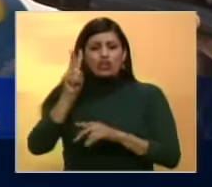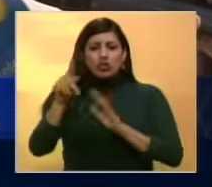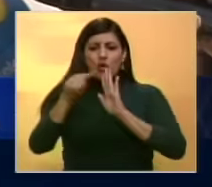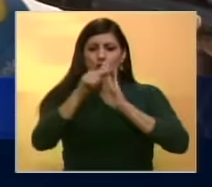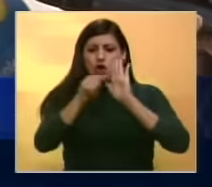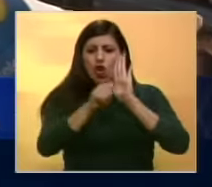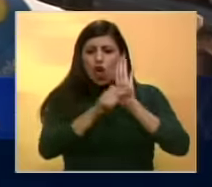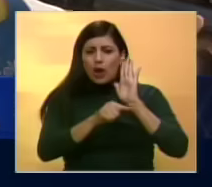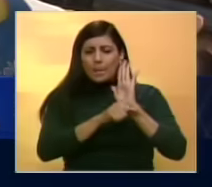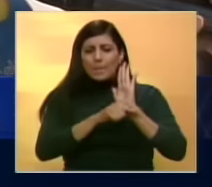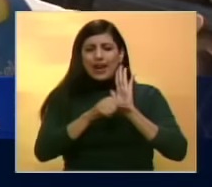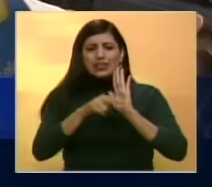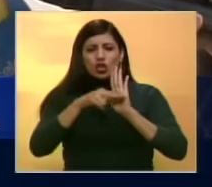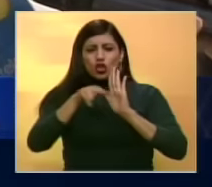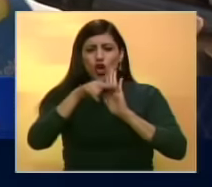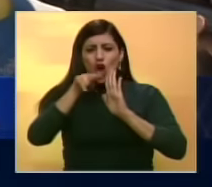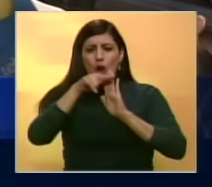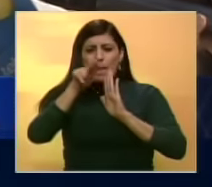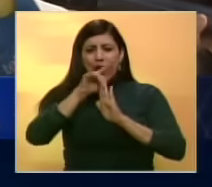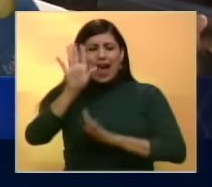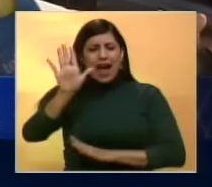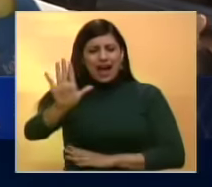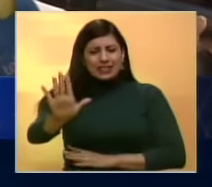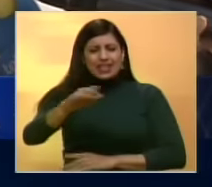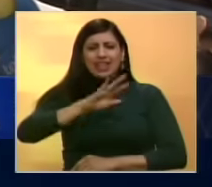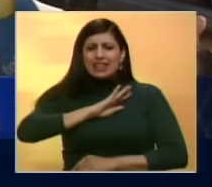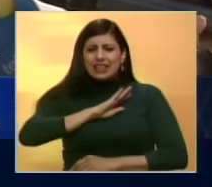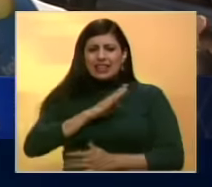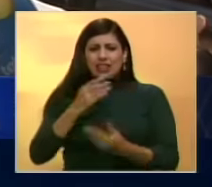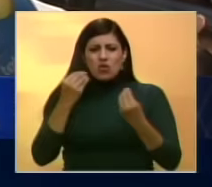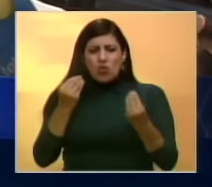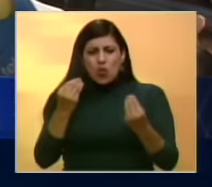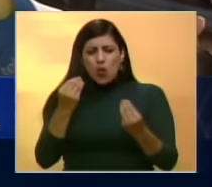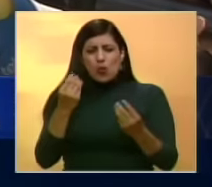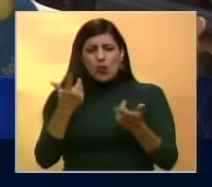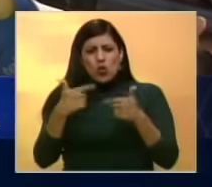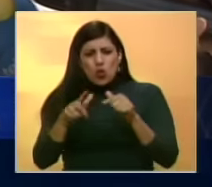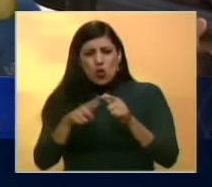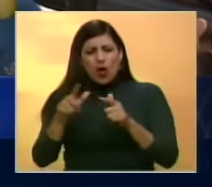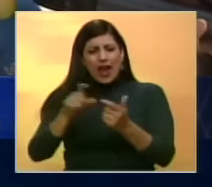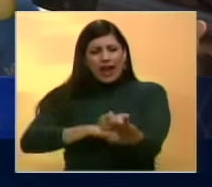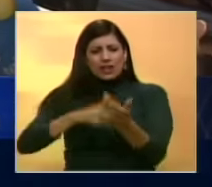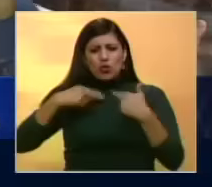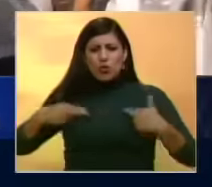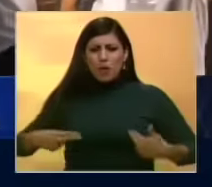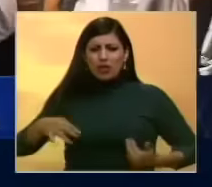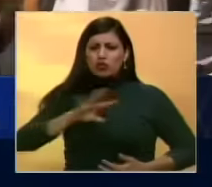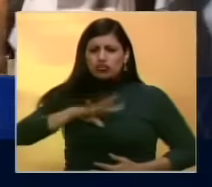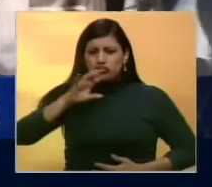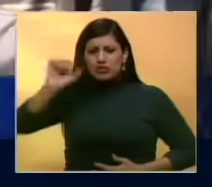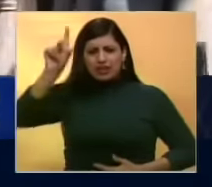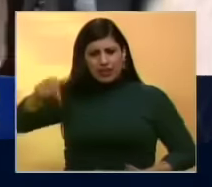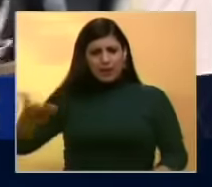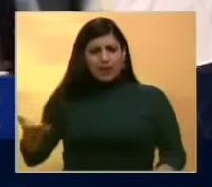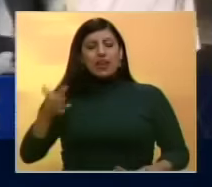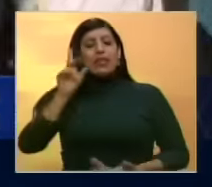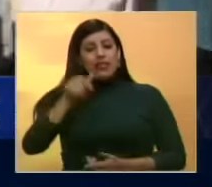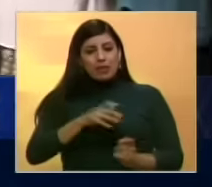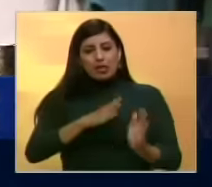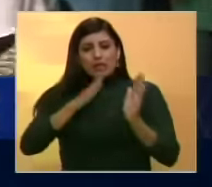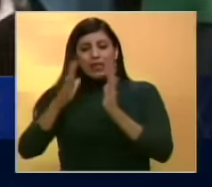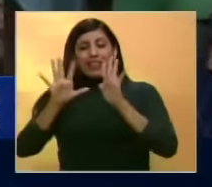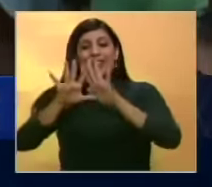normas más elementales de que tienen que ver con actores de carácter humano y social también ha sido diferida